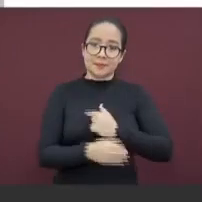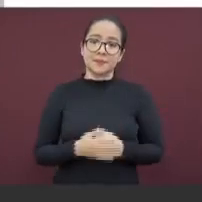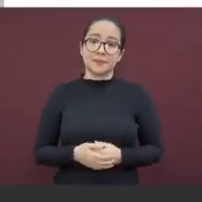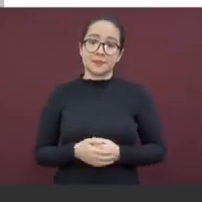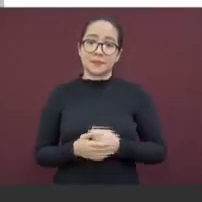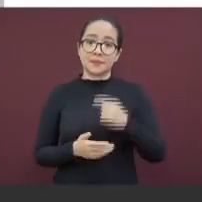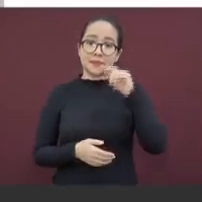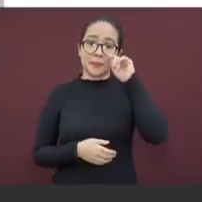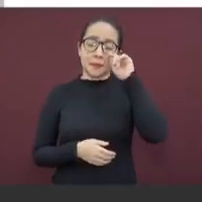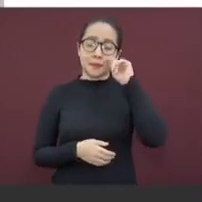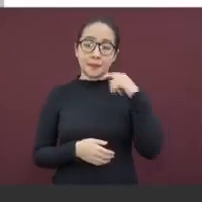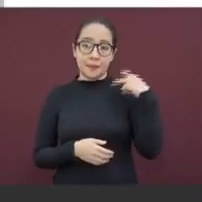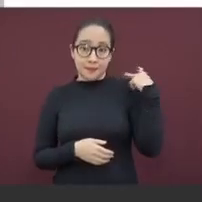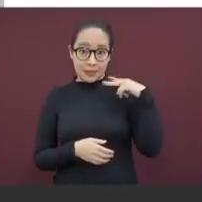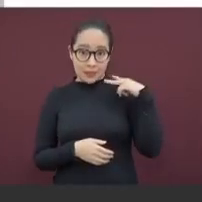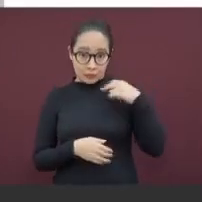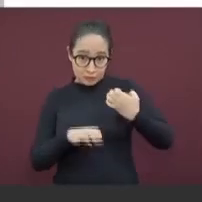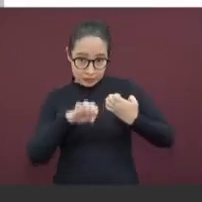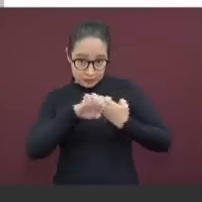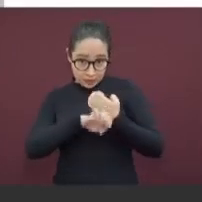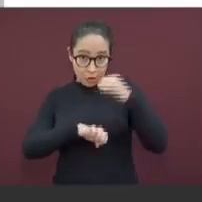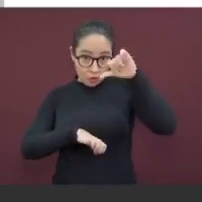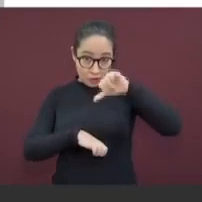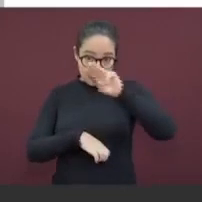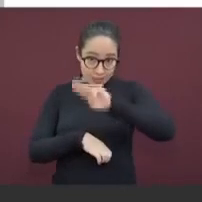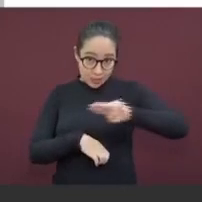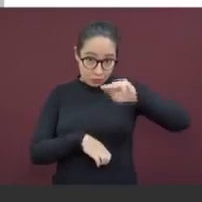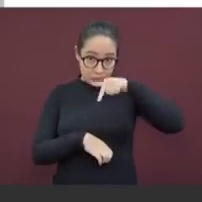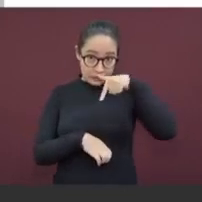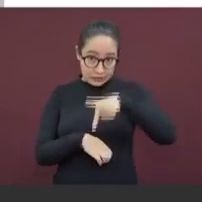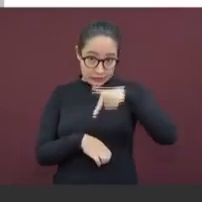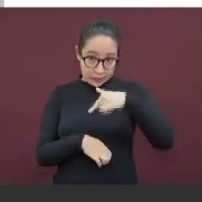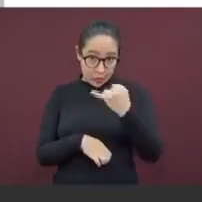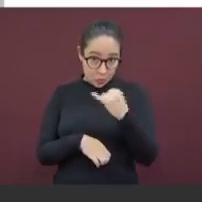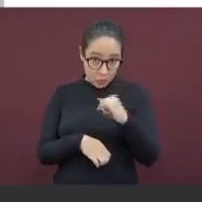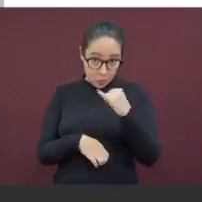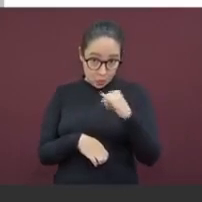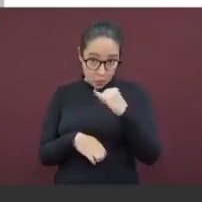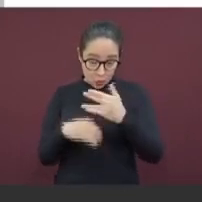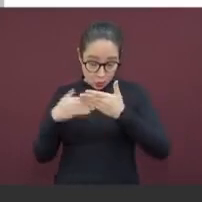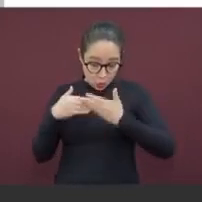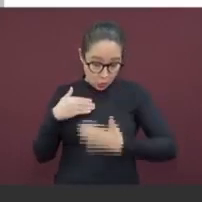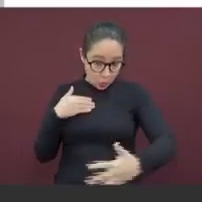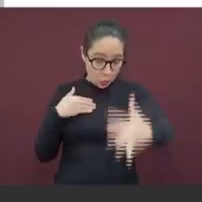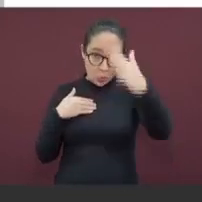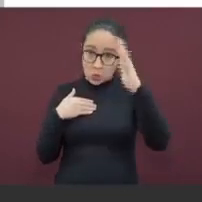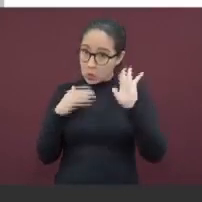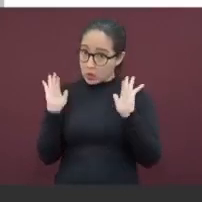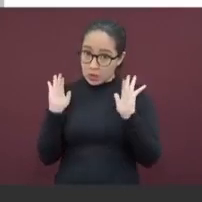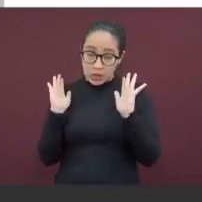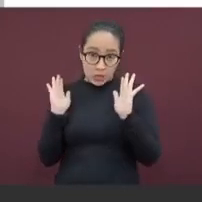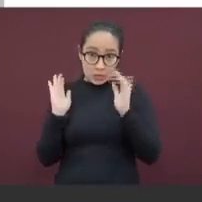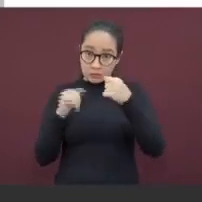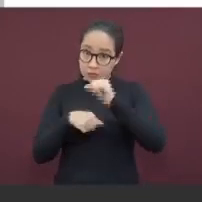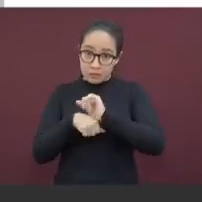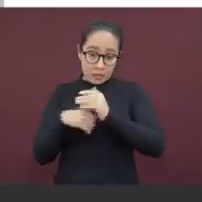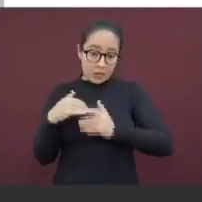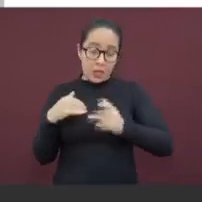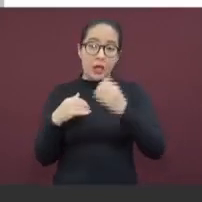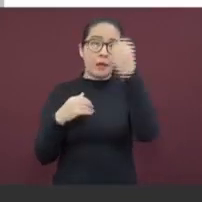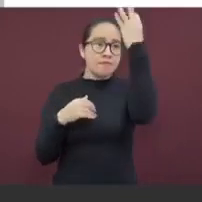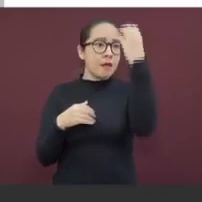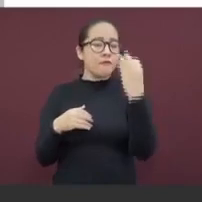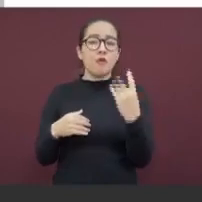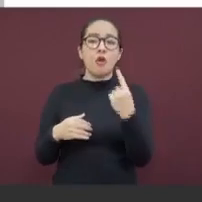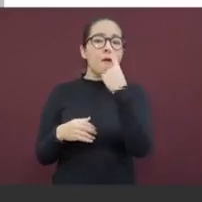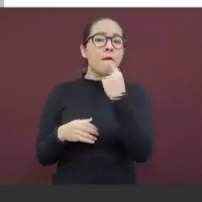veracruz hoy miércoles 17 de junio y por el resto de la semana está en semáforo rojo de la nueva normalidad